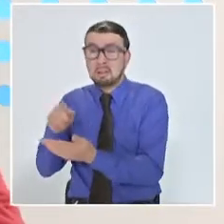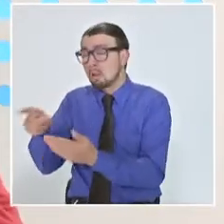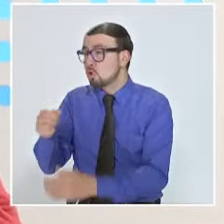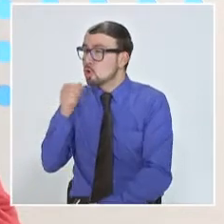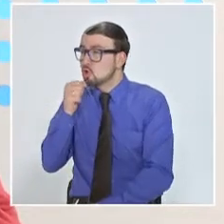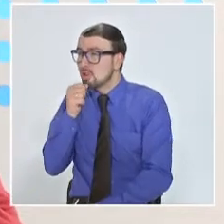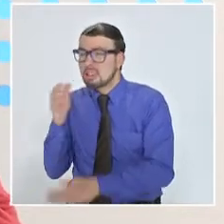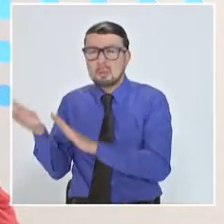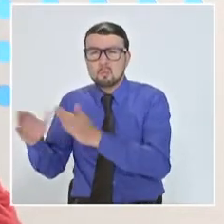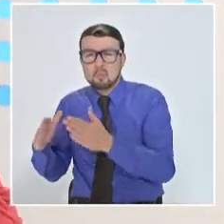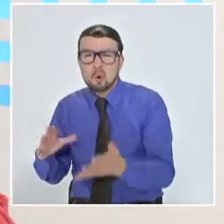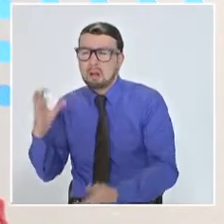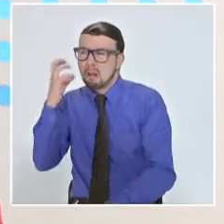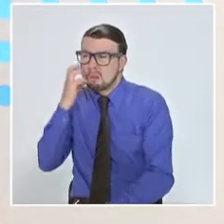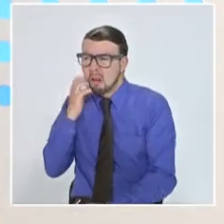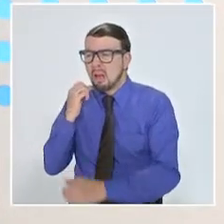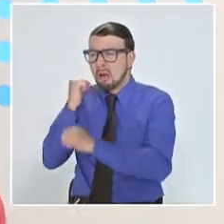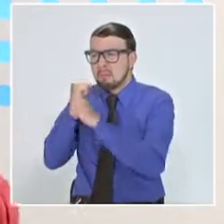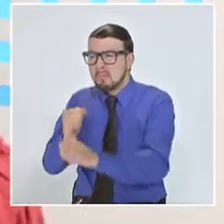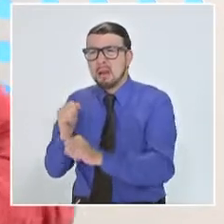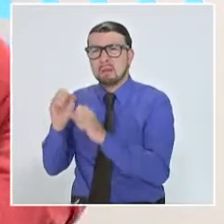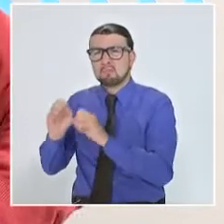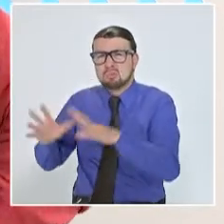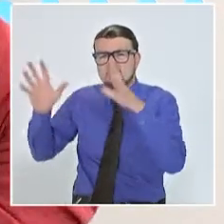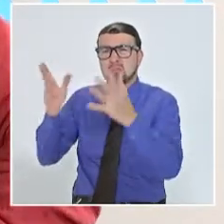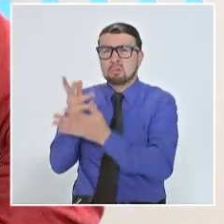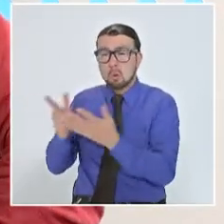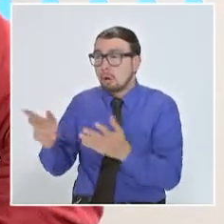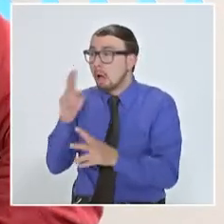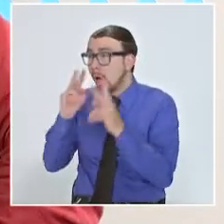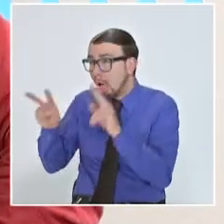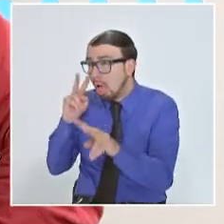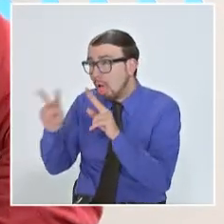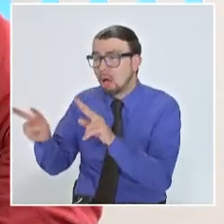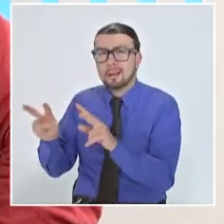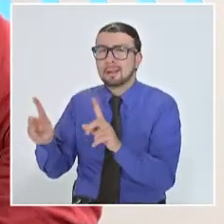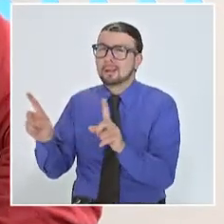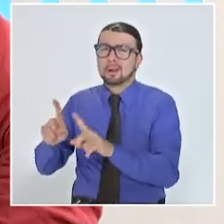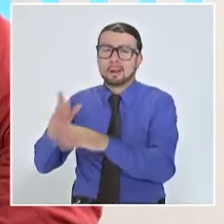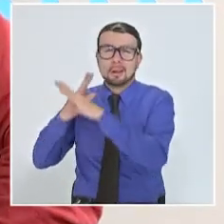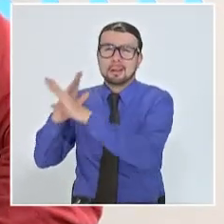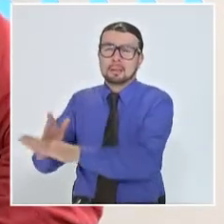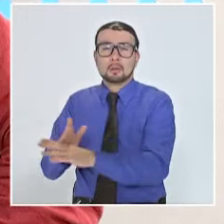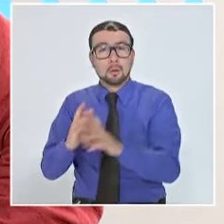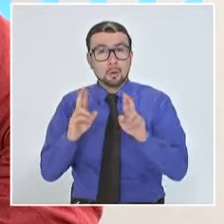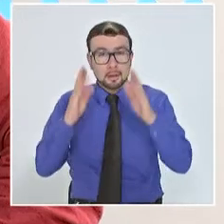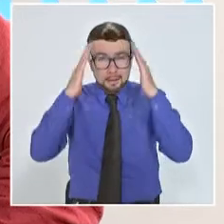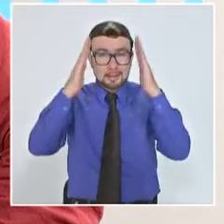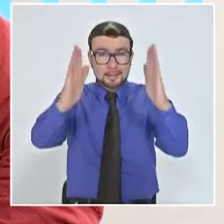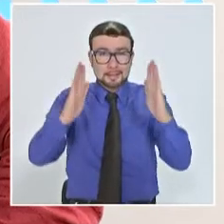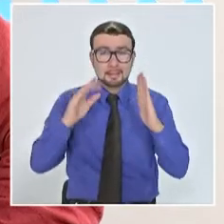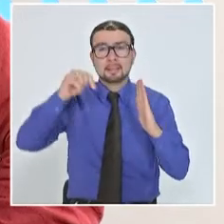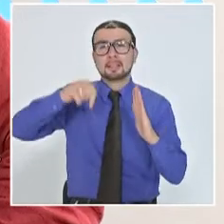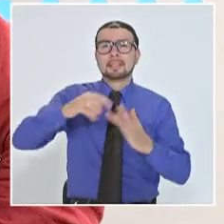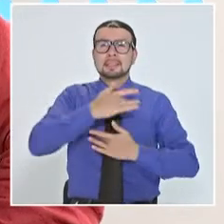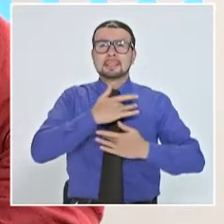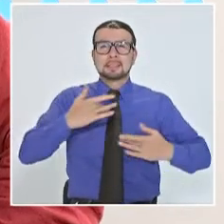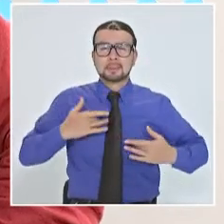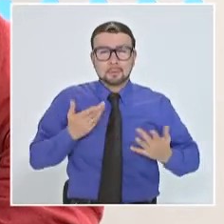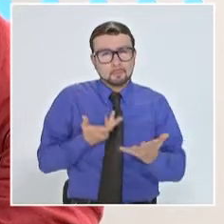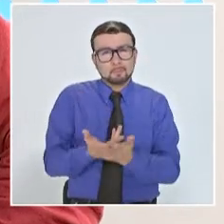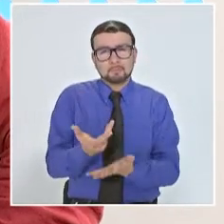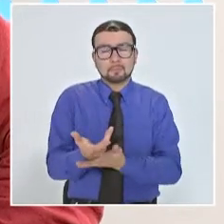nos presentan todos los días y podamos ver esa parte importante de la salud. Hoy vamos a desarrollar un